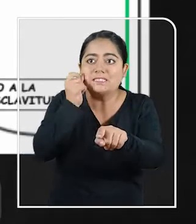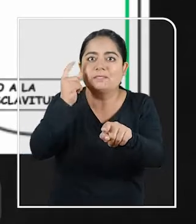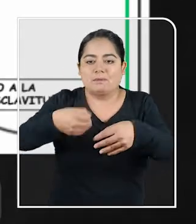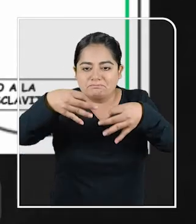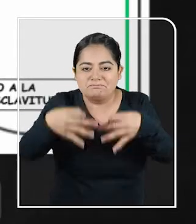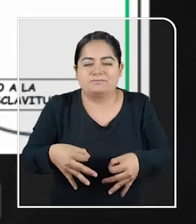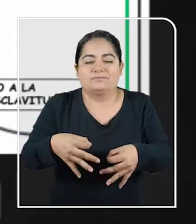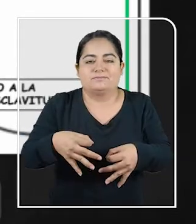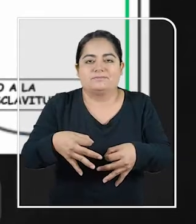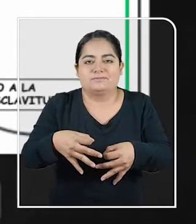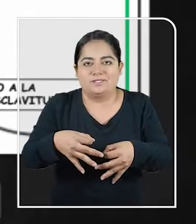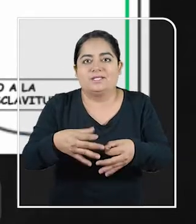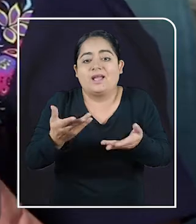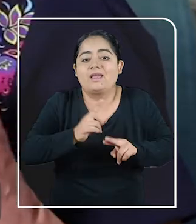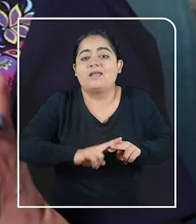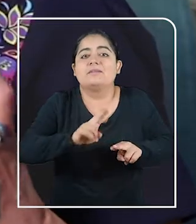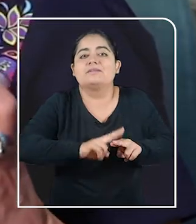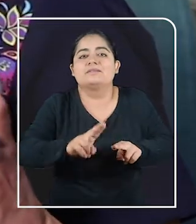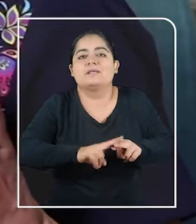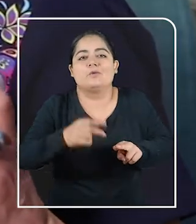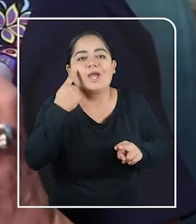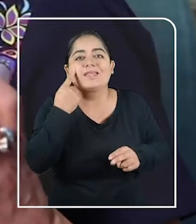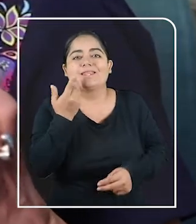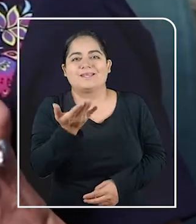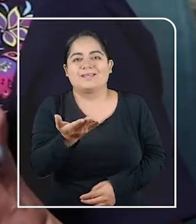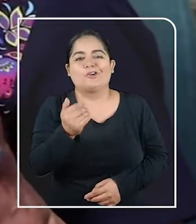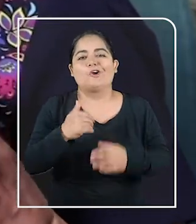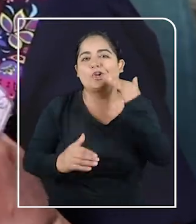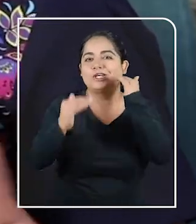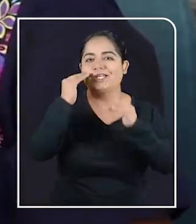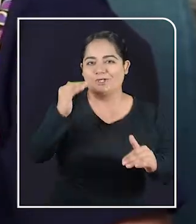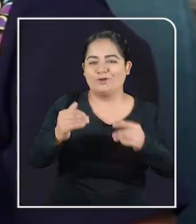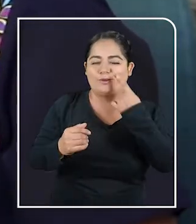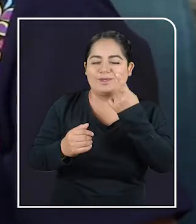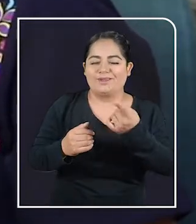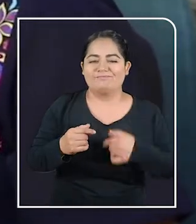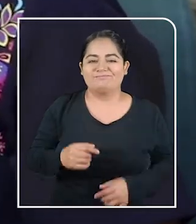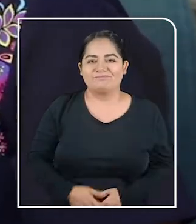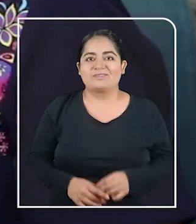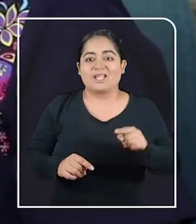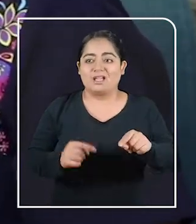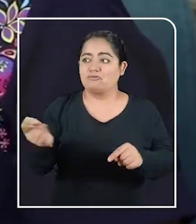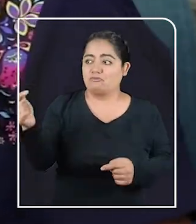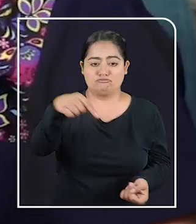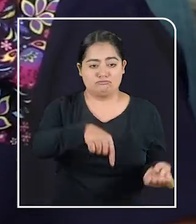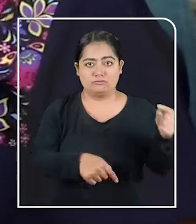concreto, y creamos con los niños. Vinimos acá,